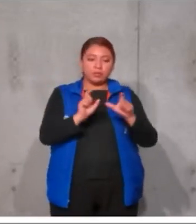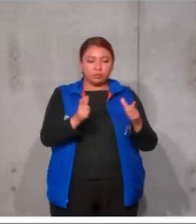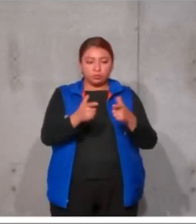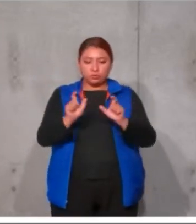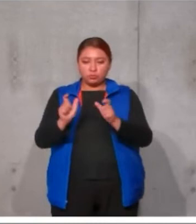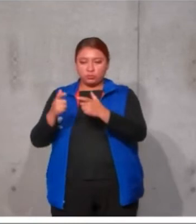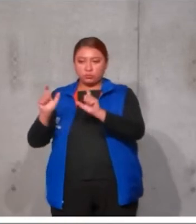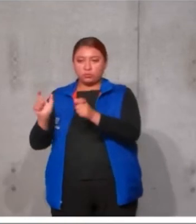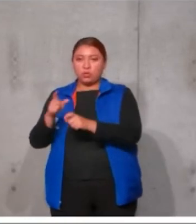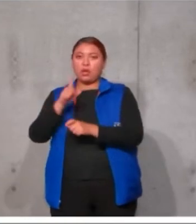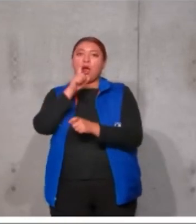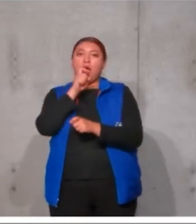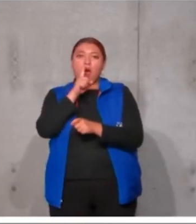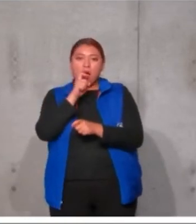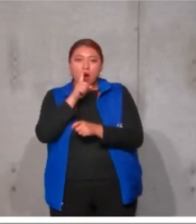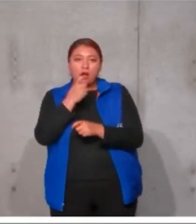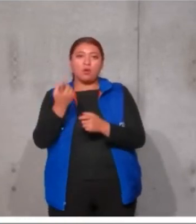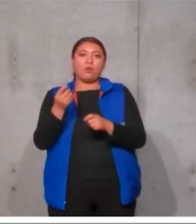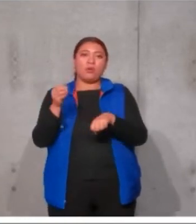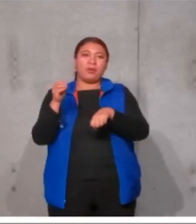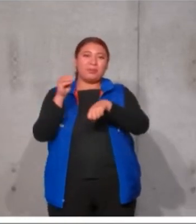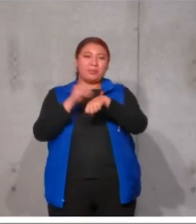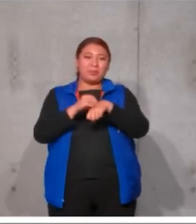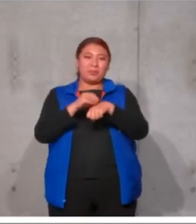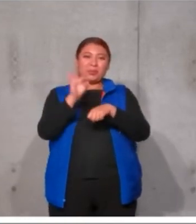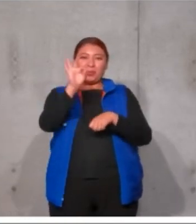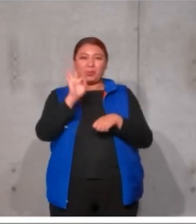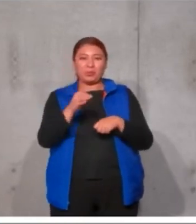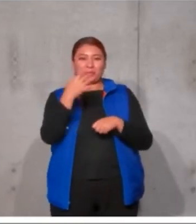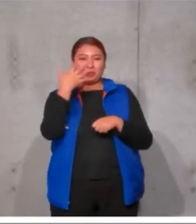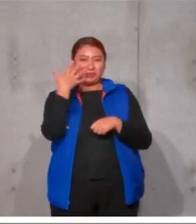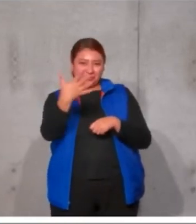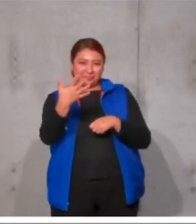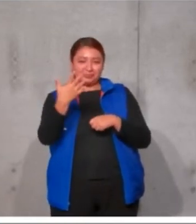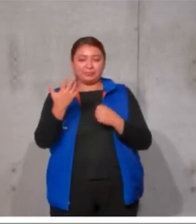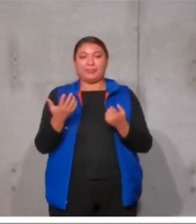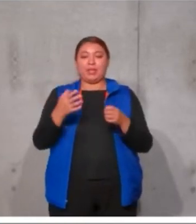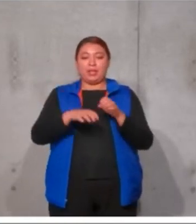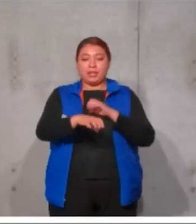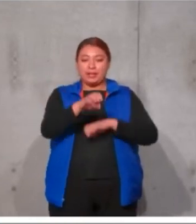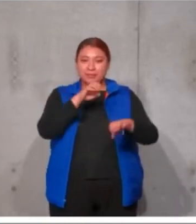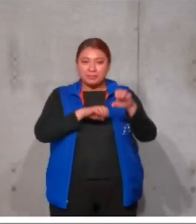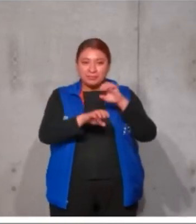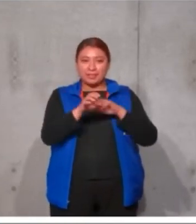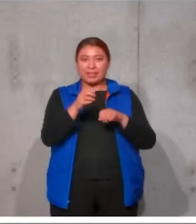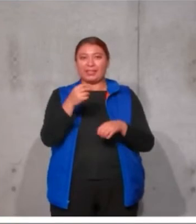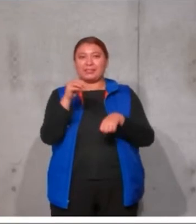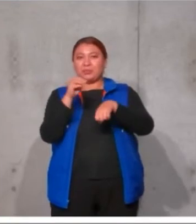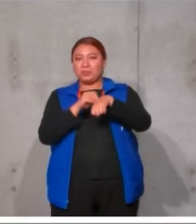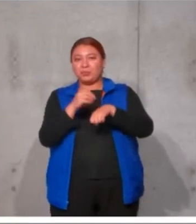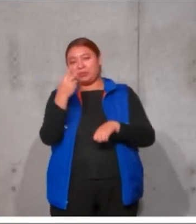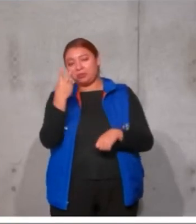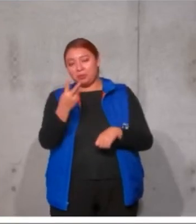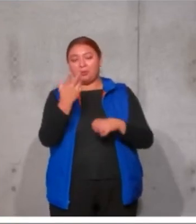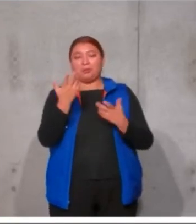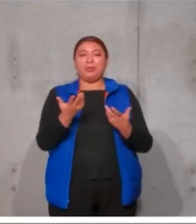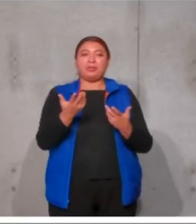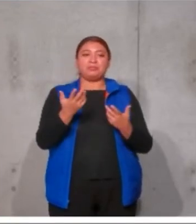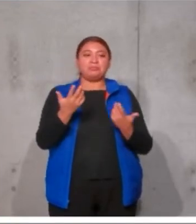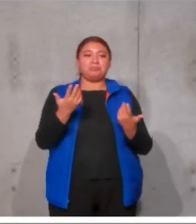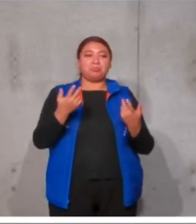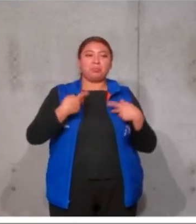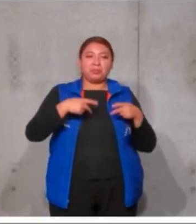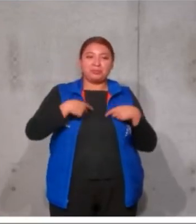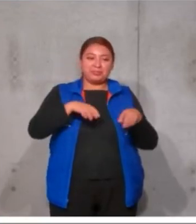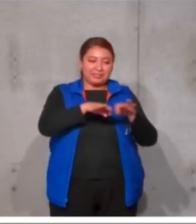interés, el cuidado del agua tuvo 5 puntos y la empresa 2, la calidad del clima laboral obtuvo